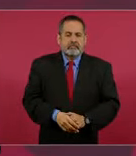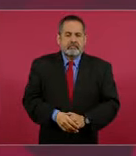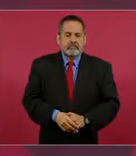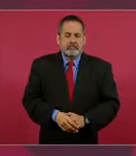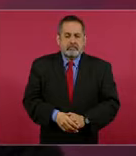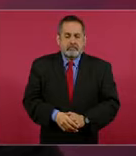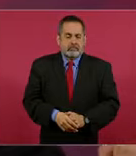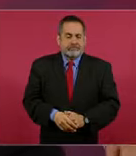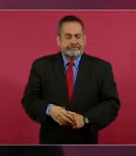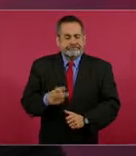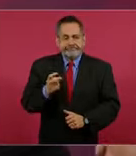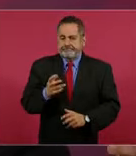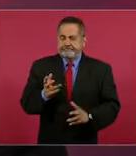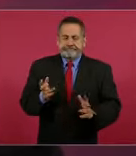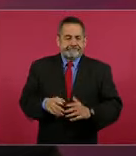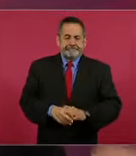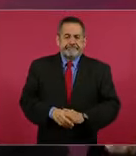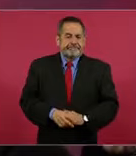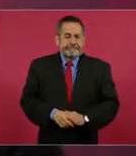Por eso